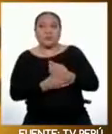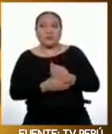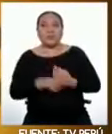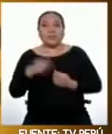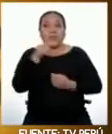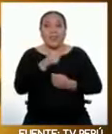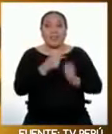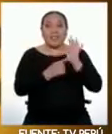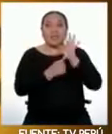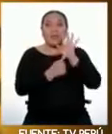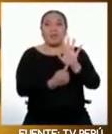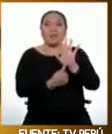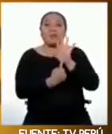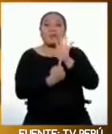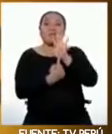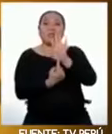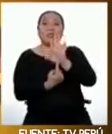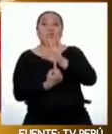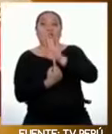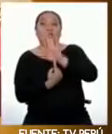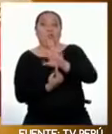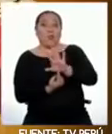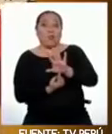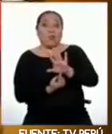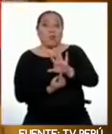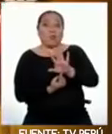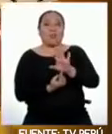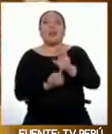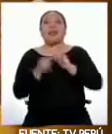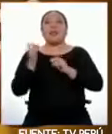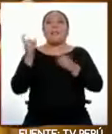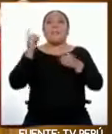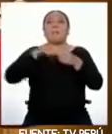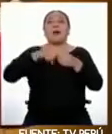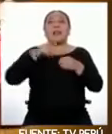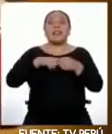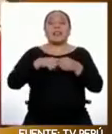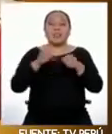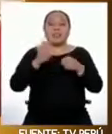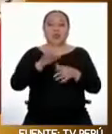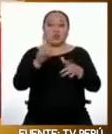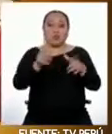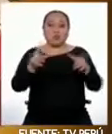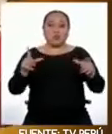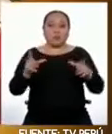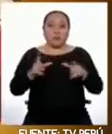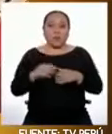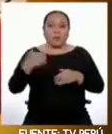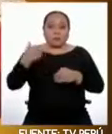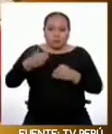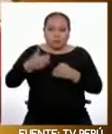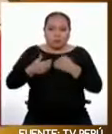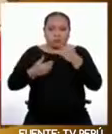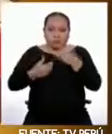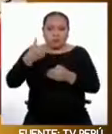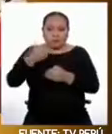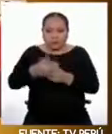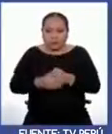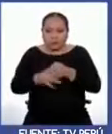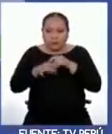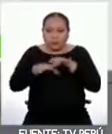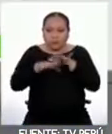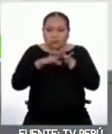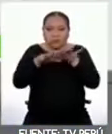tiempo, este espectáculo fue parte crucial de la corte, pero poco a poco fue convirtiéndose en un evento muy